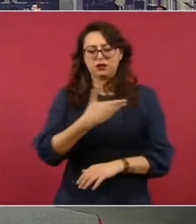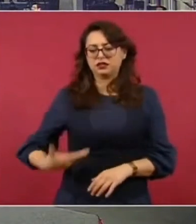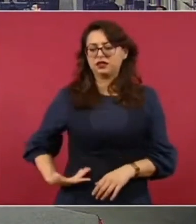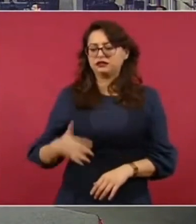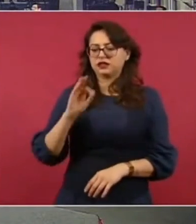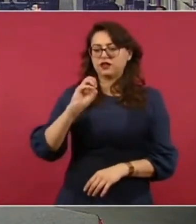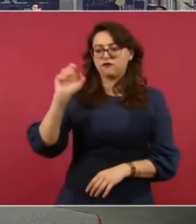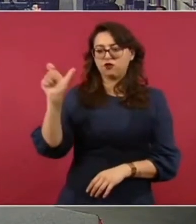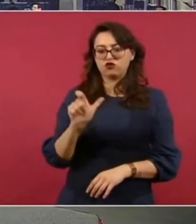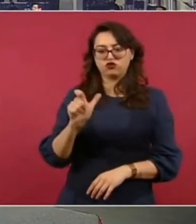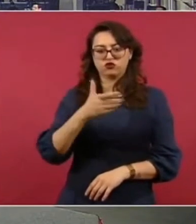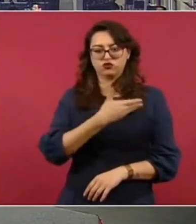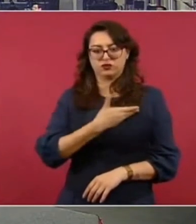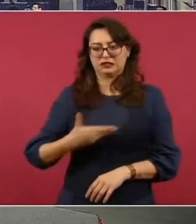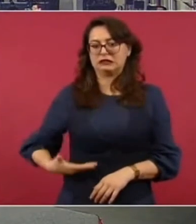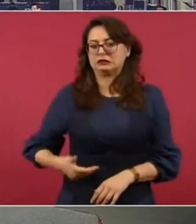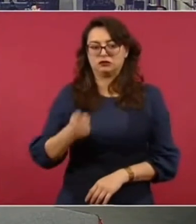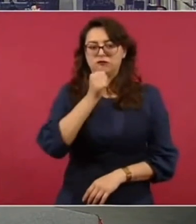planteaba.